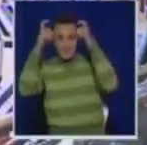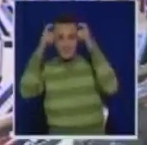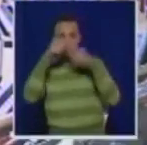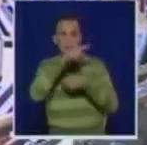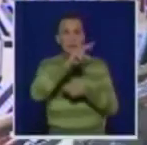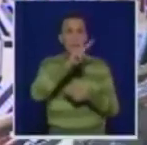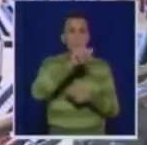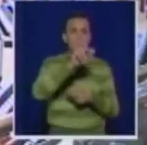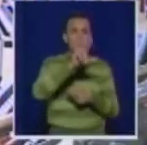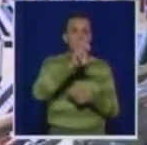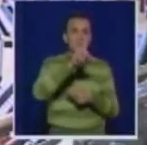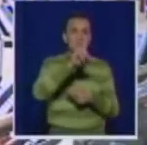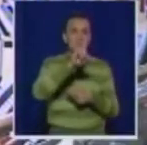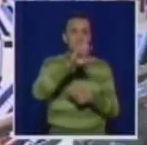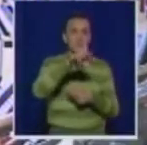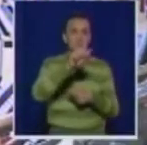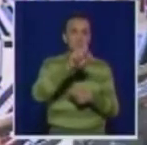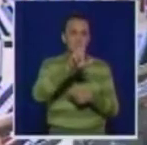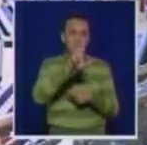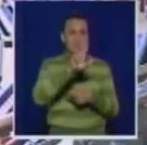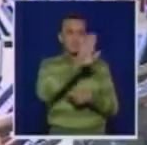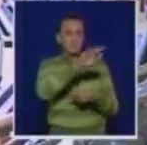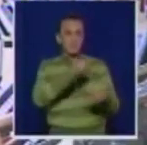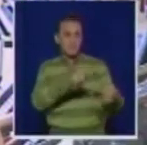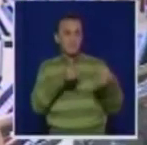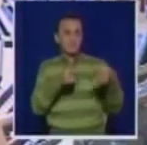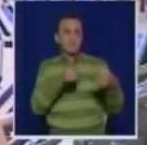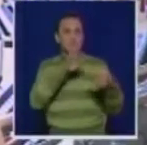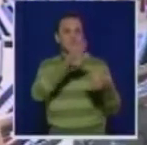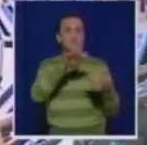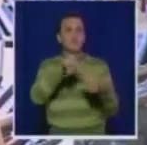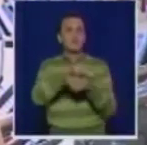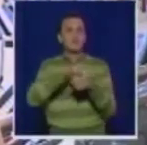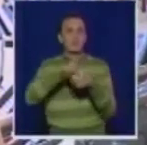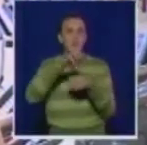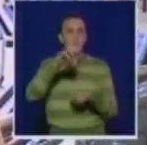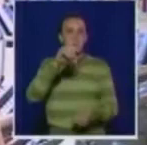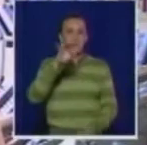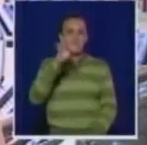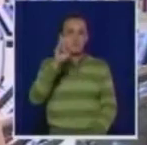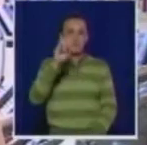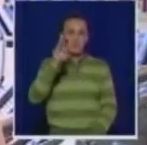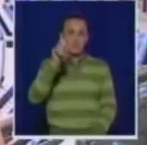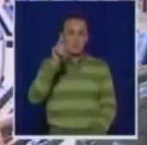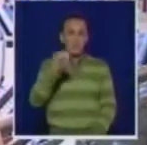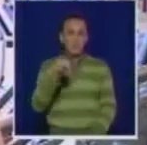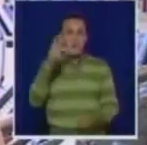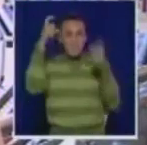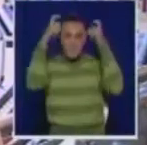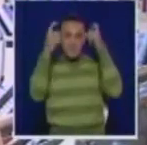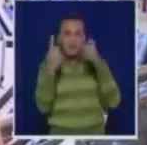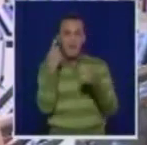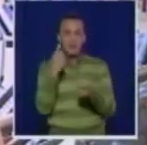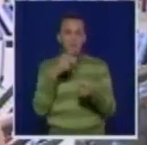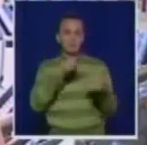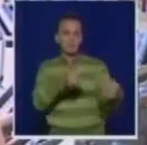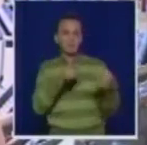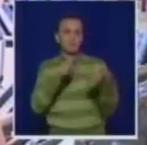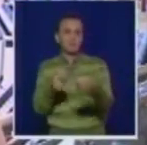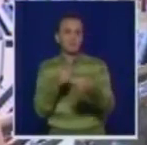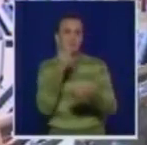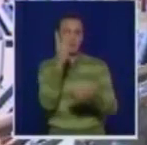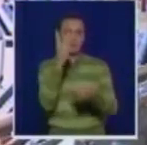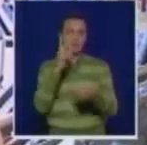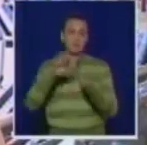Valledupar en el marco de la octava fecha del torneo Postobón. El América tiene todavía dos partidos pendientes y si los gana